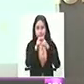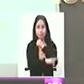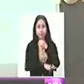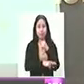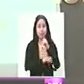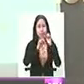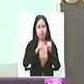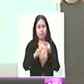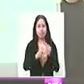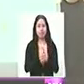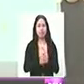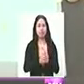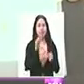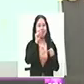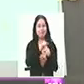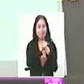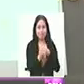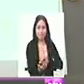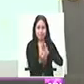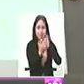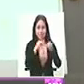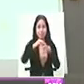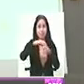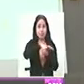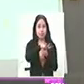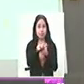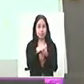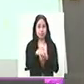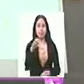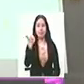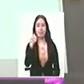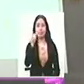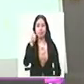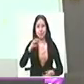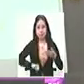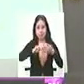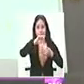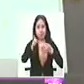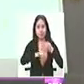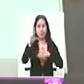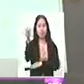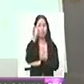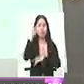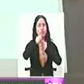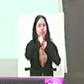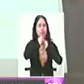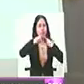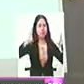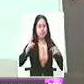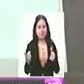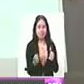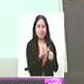para controlar el COVID. El 10 de marzo, Bolivia reporta el primer caso